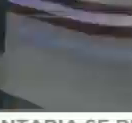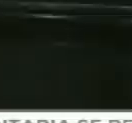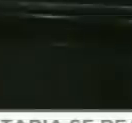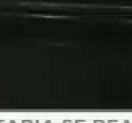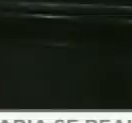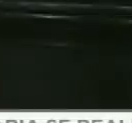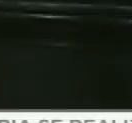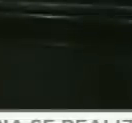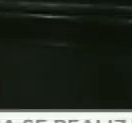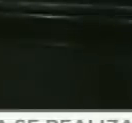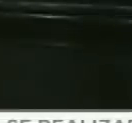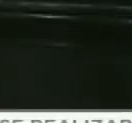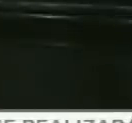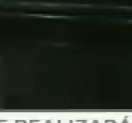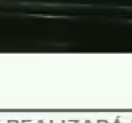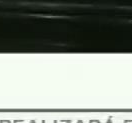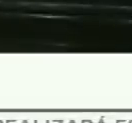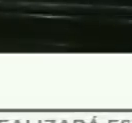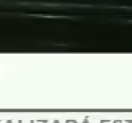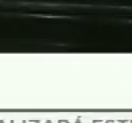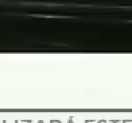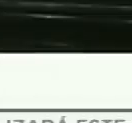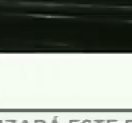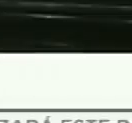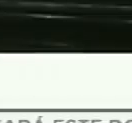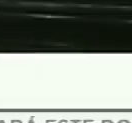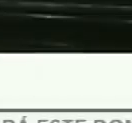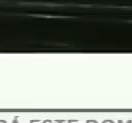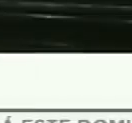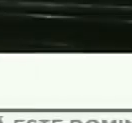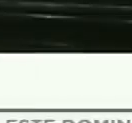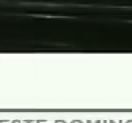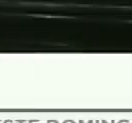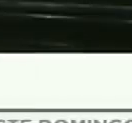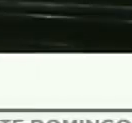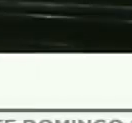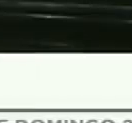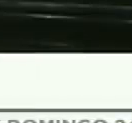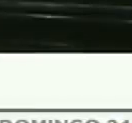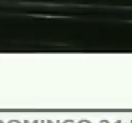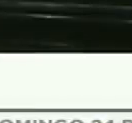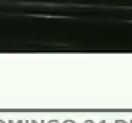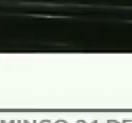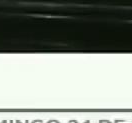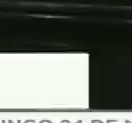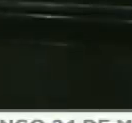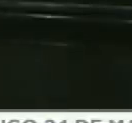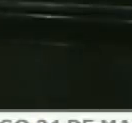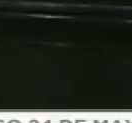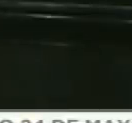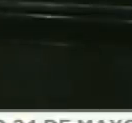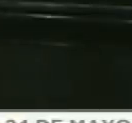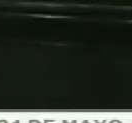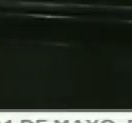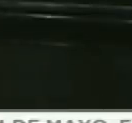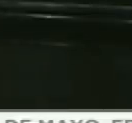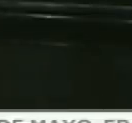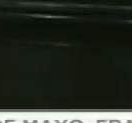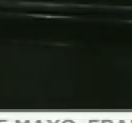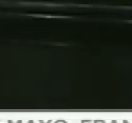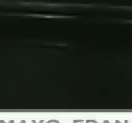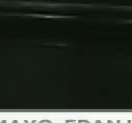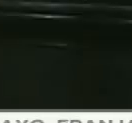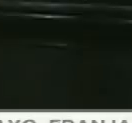Muy buenas noches, Barry. Se mantiene en trabajo permanente y en desarrollo la reunión de la Comisión Presidencial para el Seguimiento, Control y Prevención